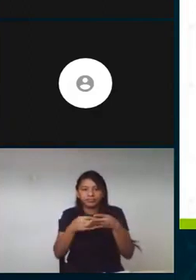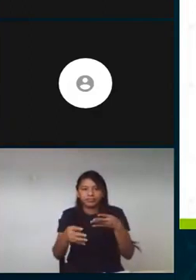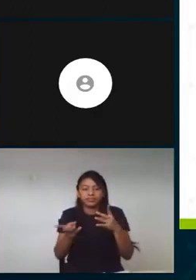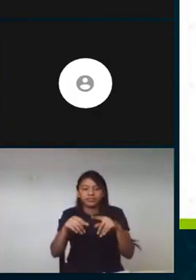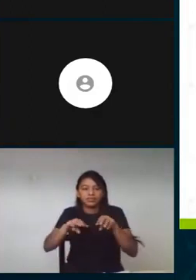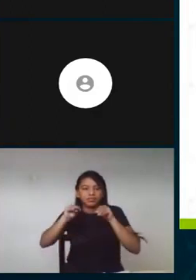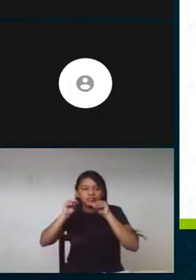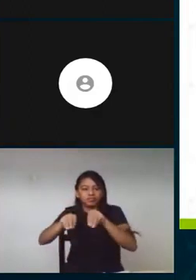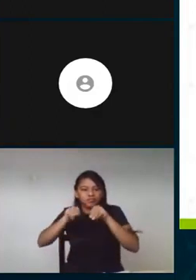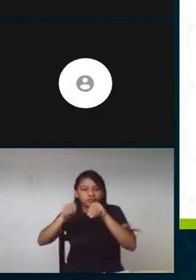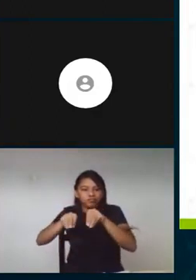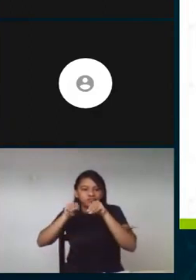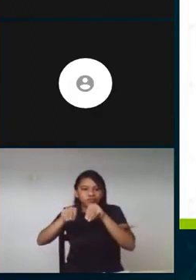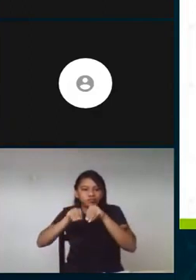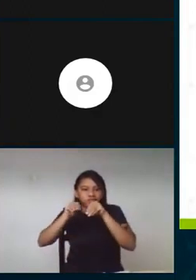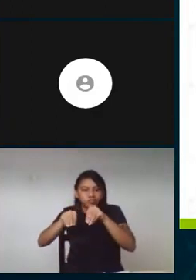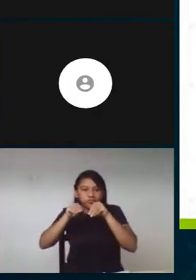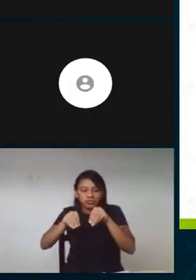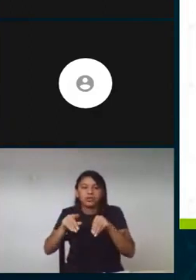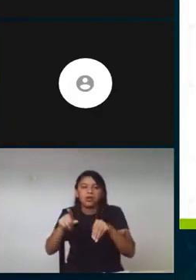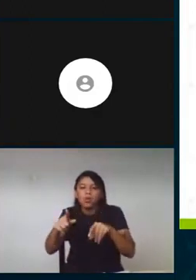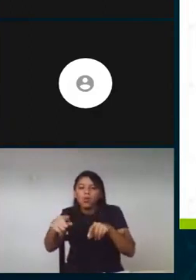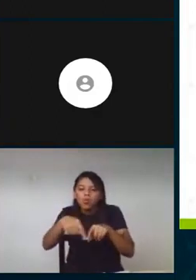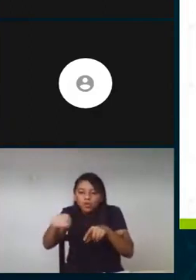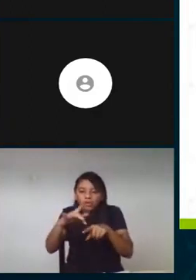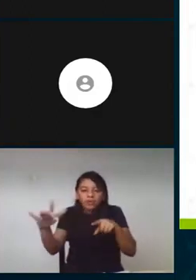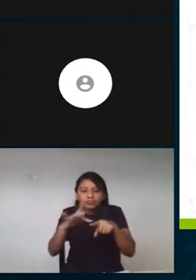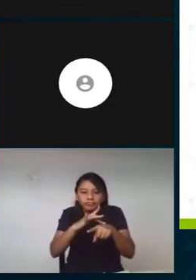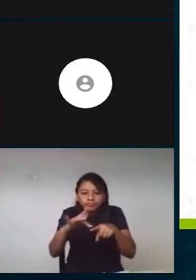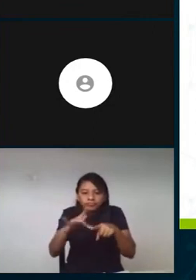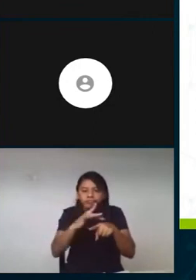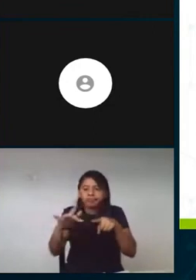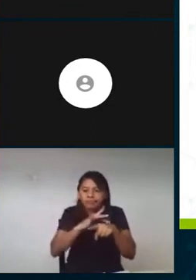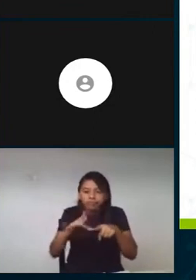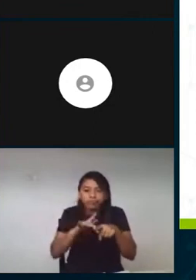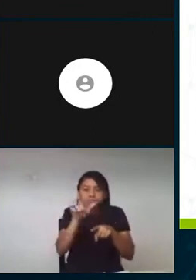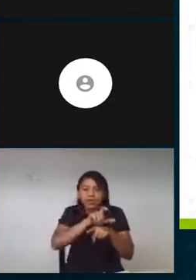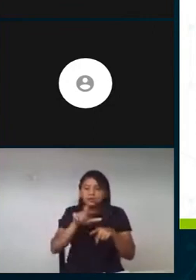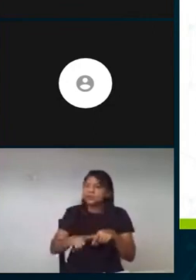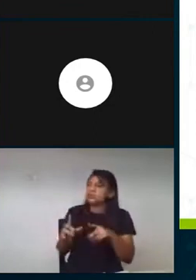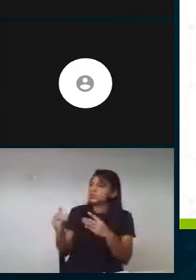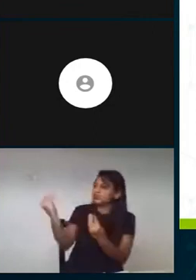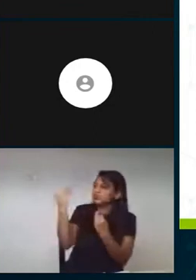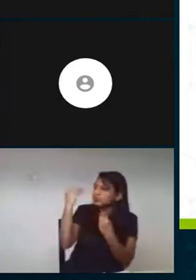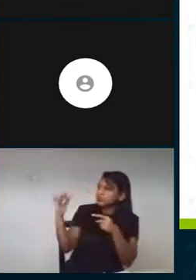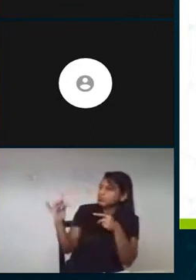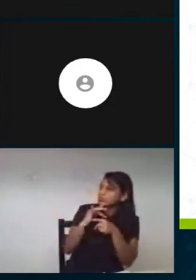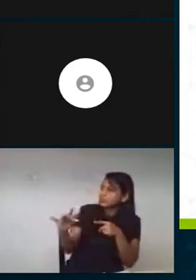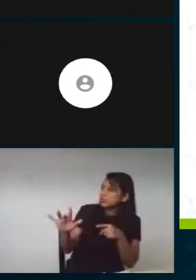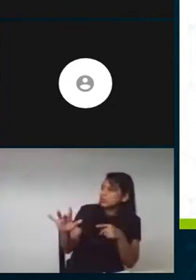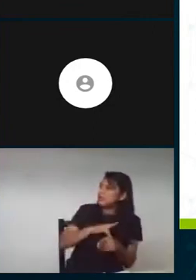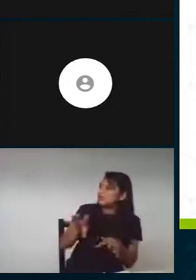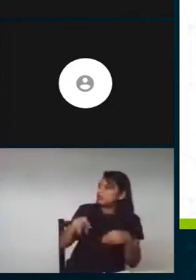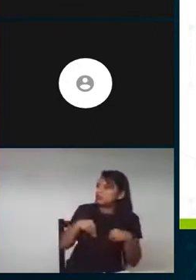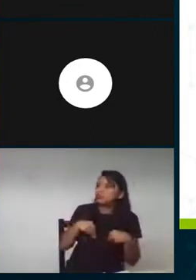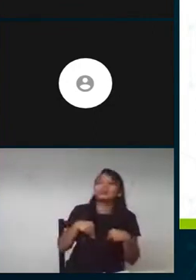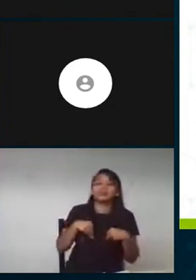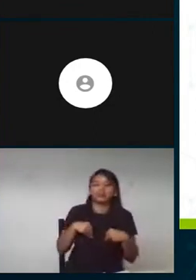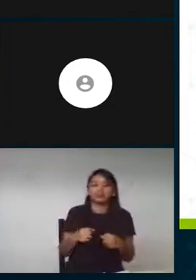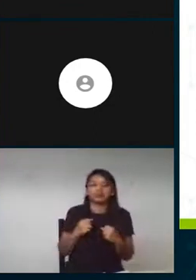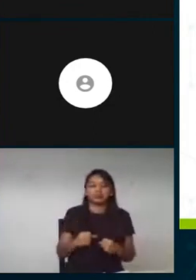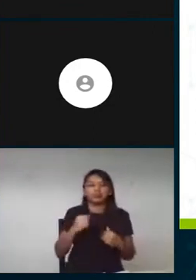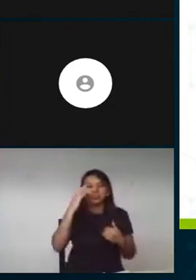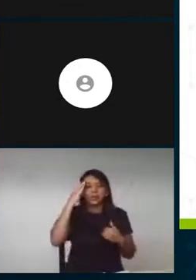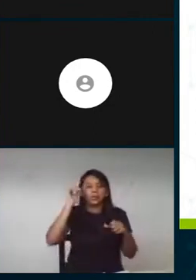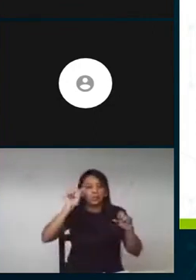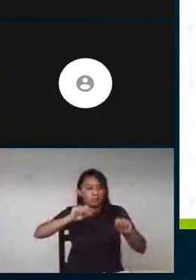haber una sensibilización, y para que eso pueda funcionar de acá en adelante. Bueno, nuestra